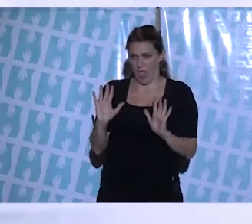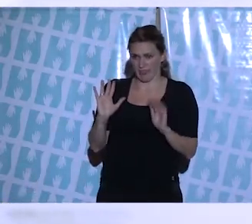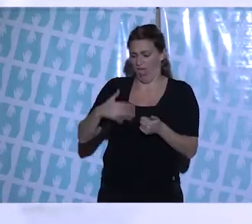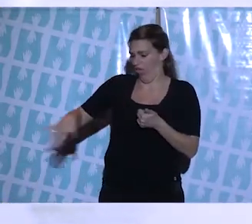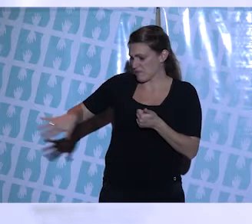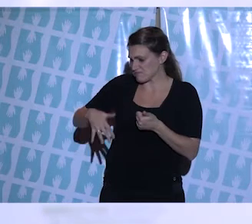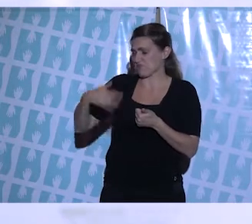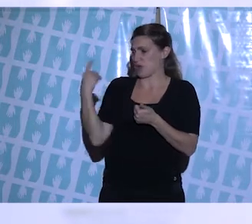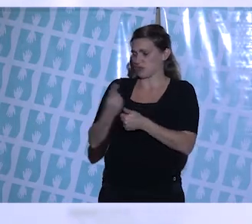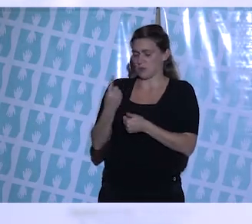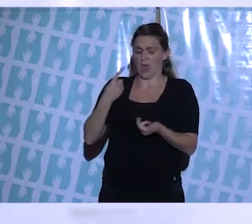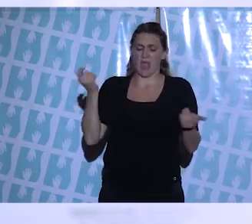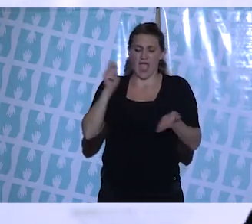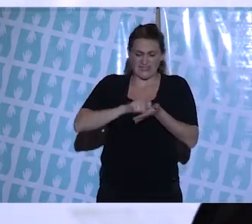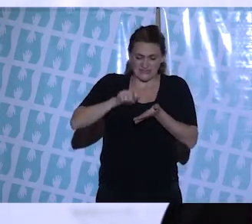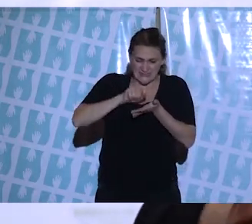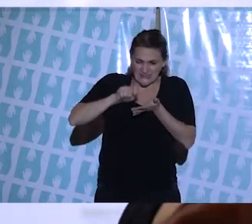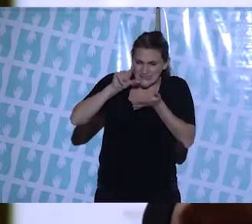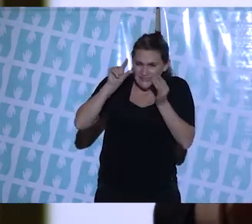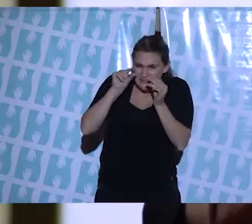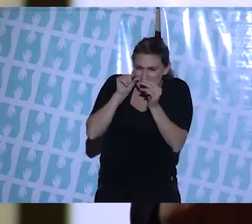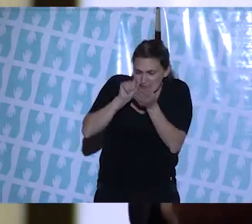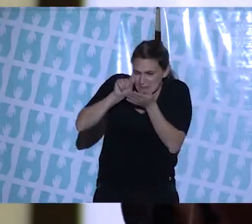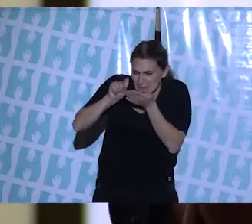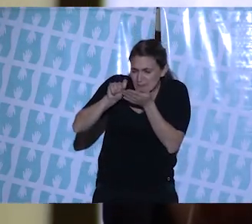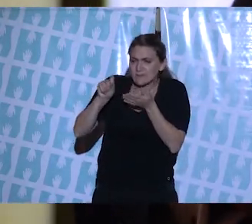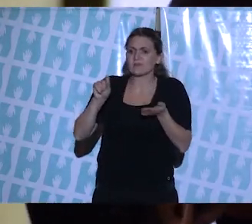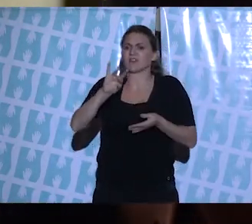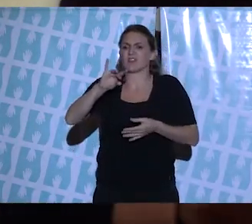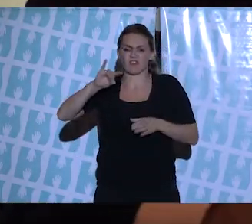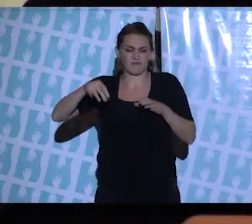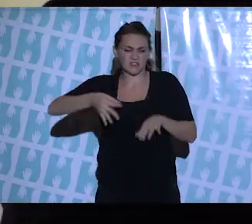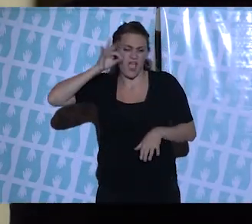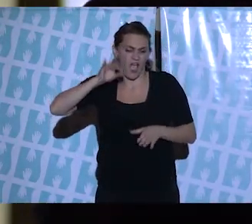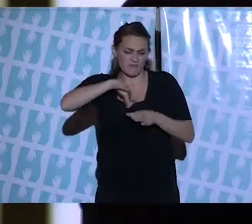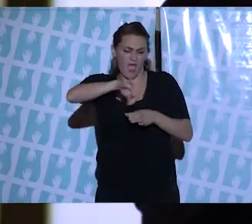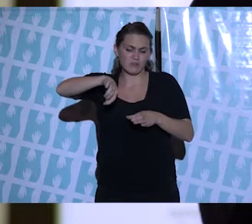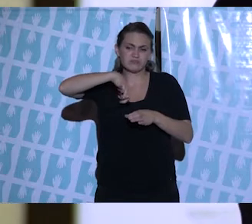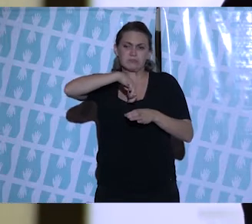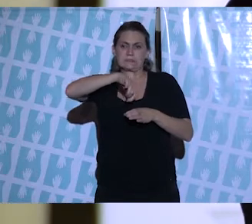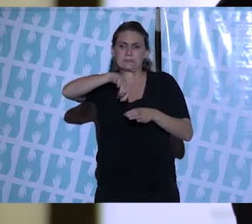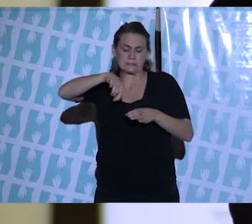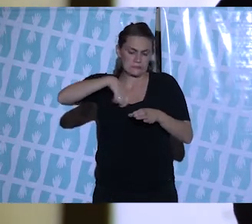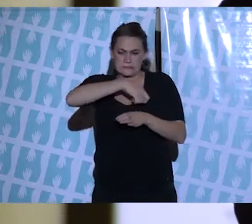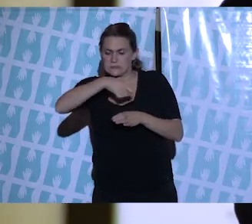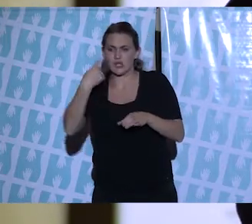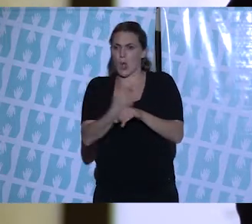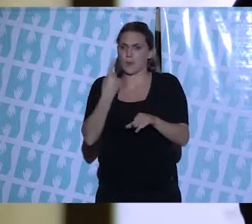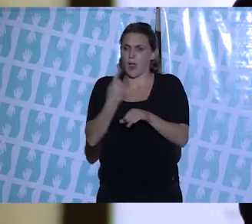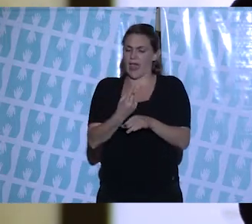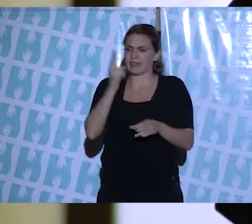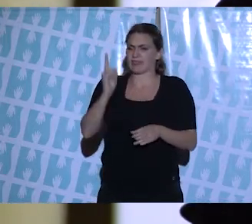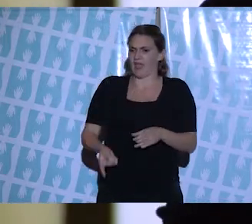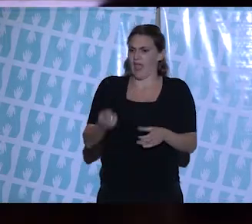del tamaño de la escritura, dificultad para revolver una taza de café, o torpeza y lentitud